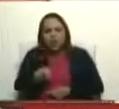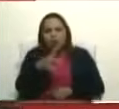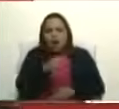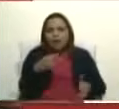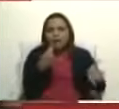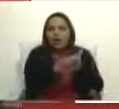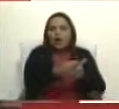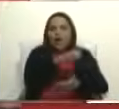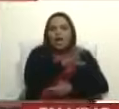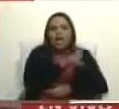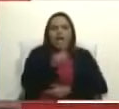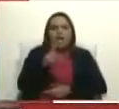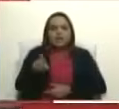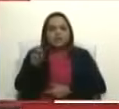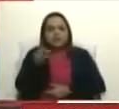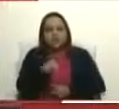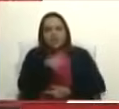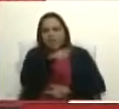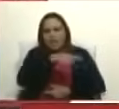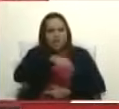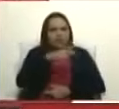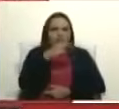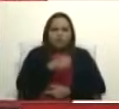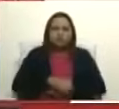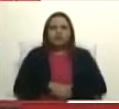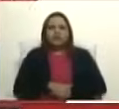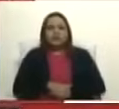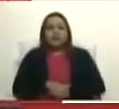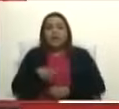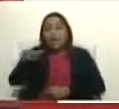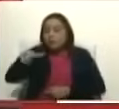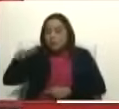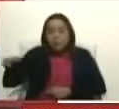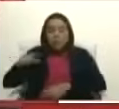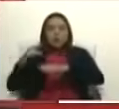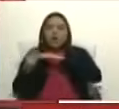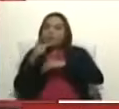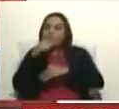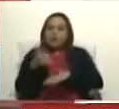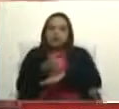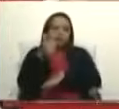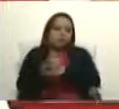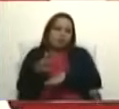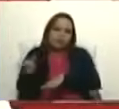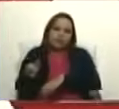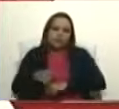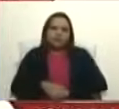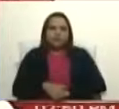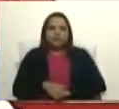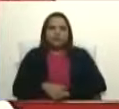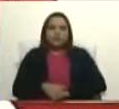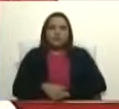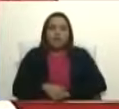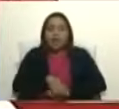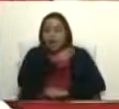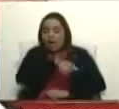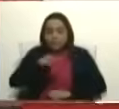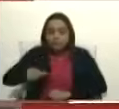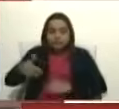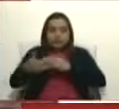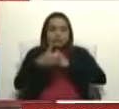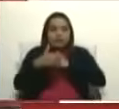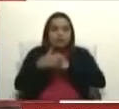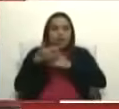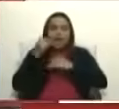Ese pueblo de Guyana, en verdad, no tiene la culpa. No la tiene. La élite que gobierna, que son